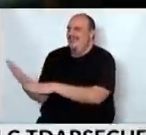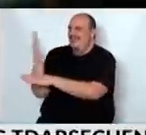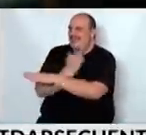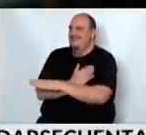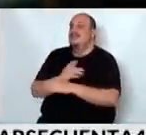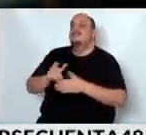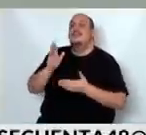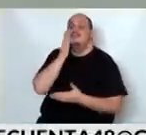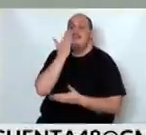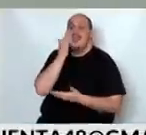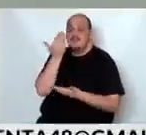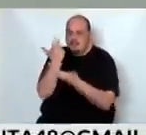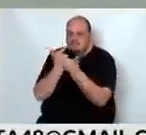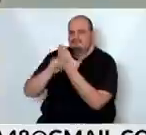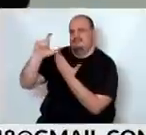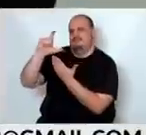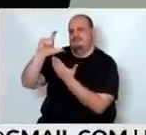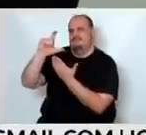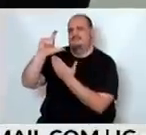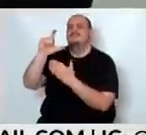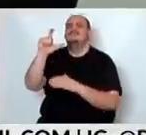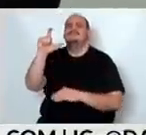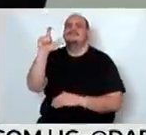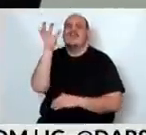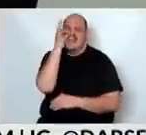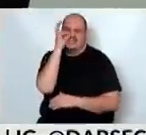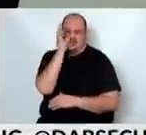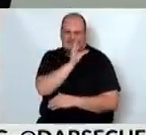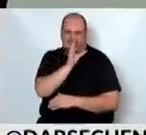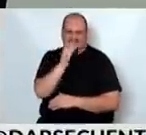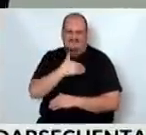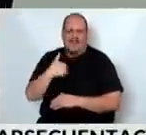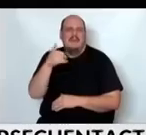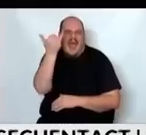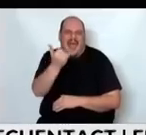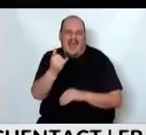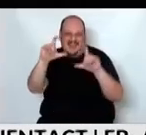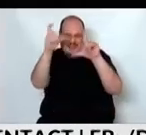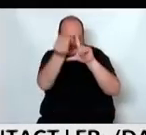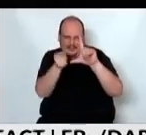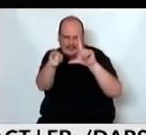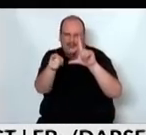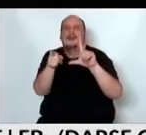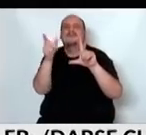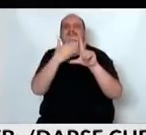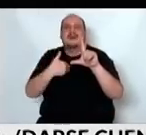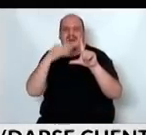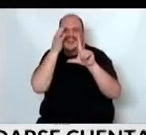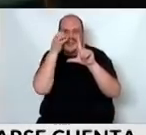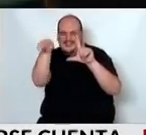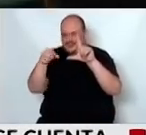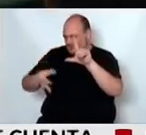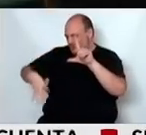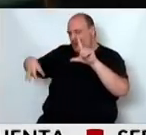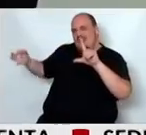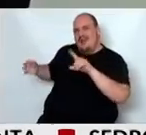Facebook con una mamá ratona? Que no sé si viste esa imagen de la ratona que tiene en su cola todas las trampas de